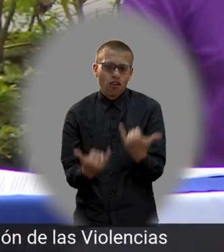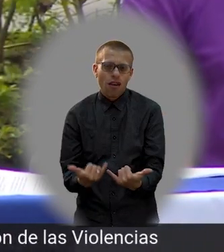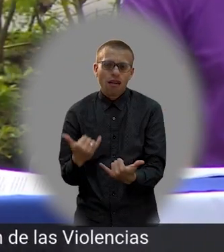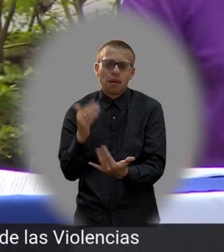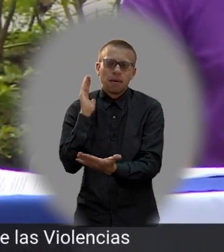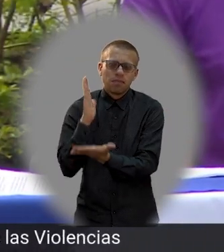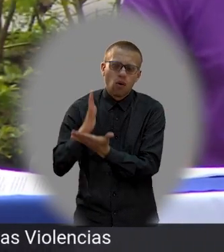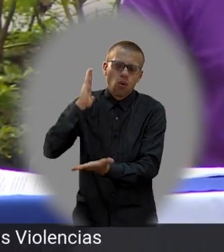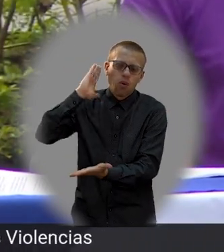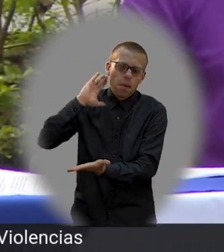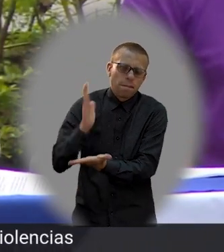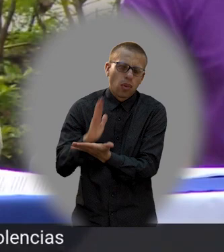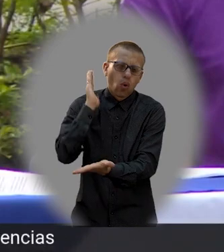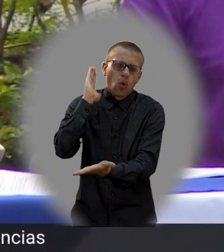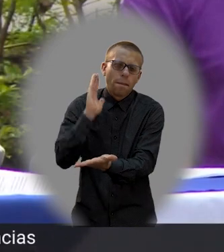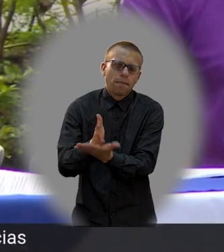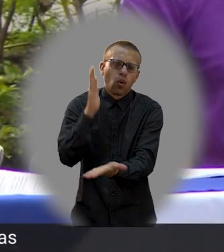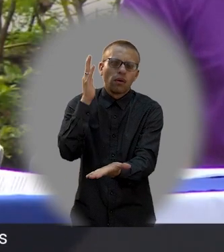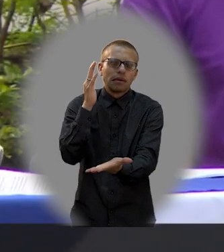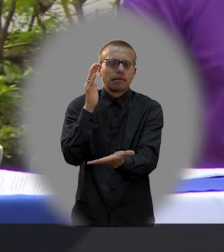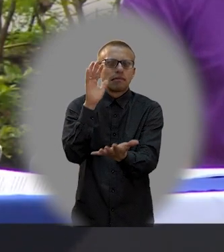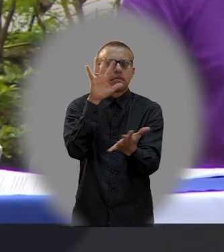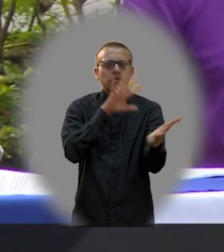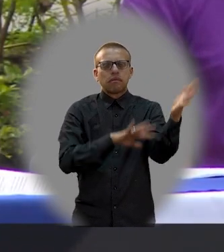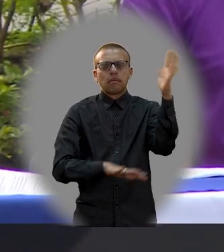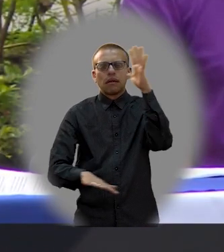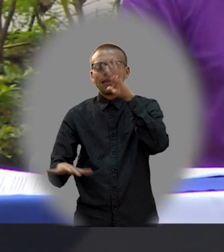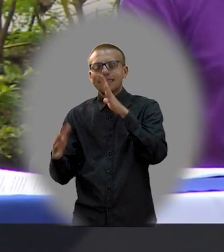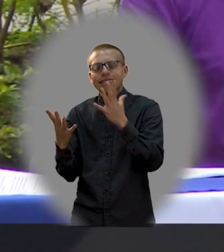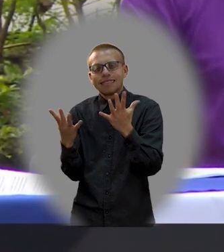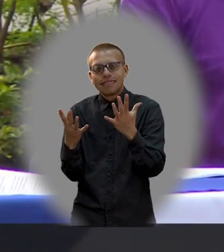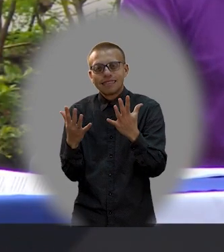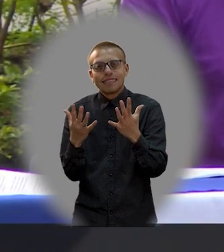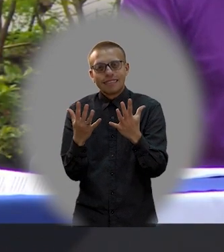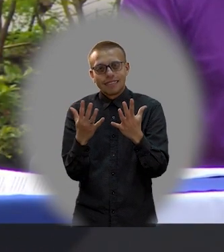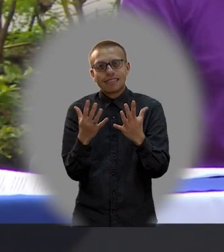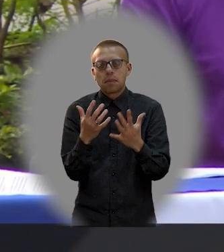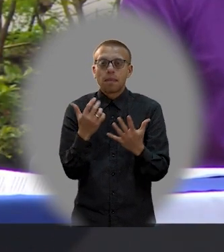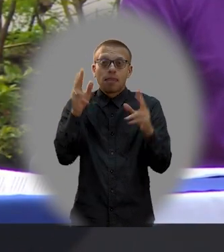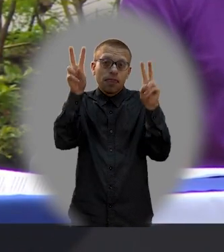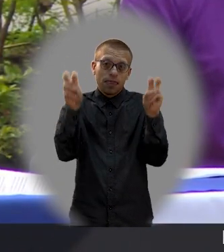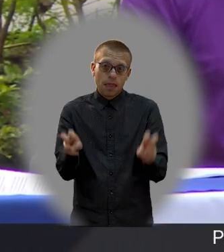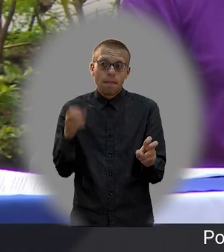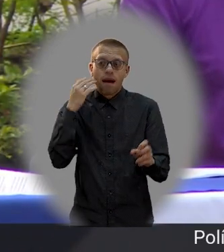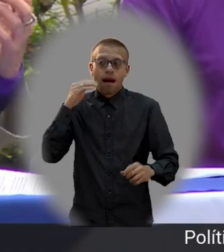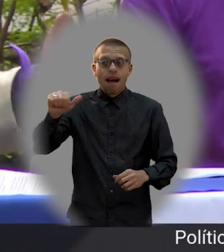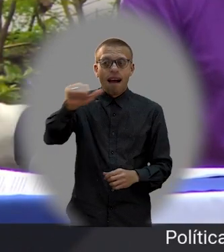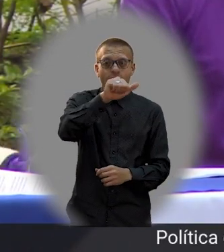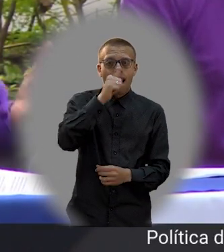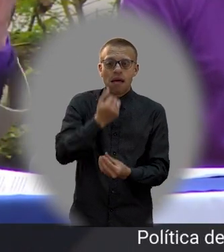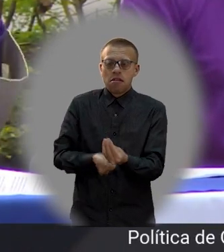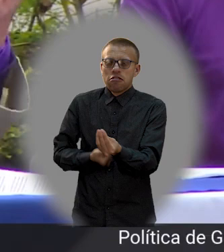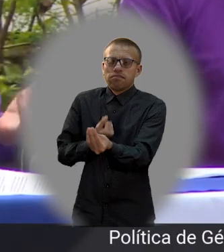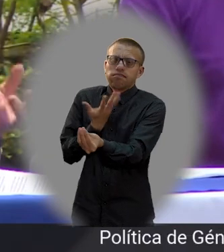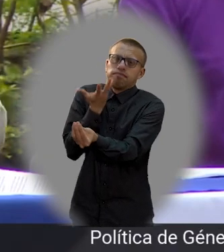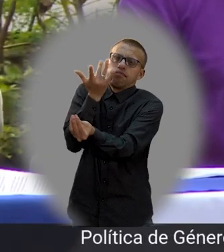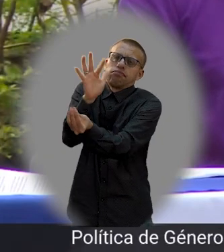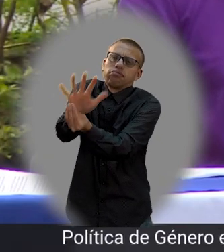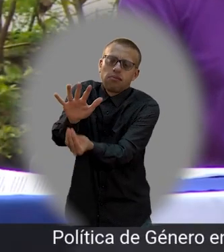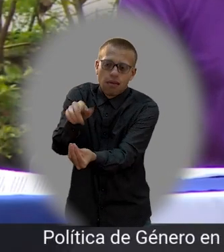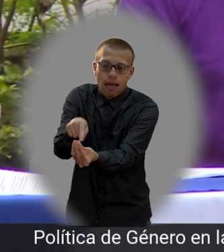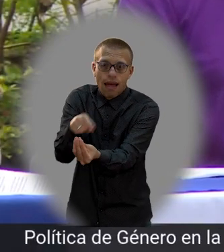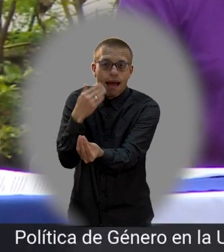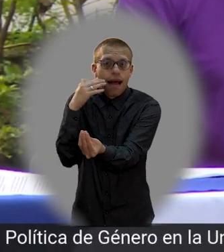trazas y ámbitos, por supuesto, el asunto no es solo con las mujeres, el asunto no es solo con estas